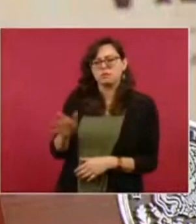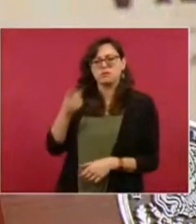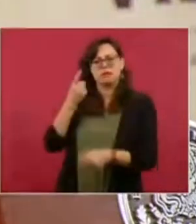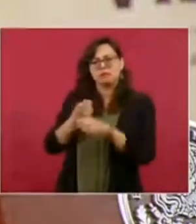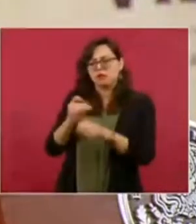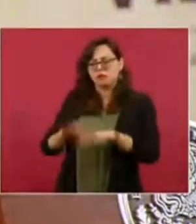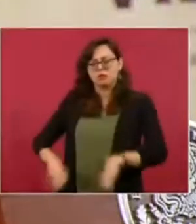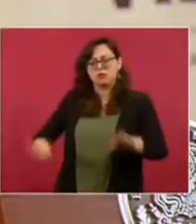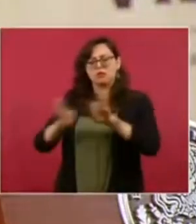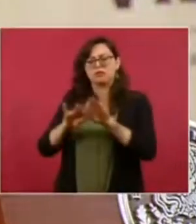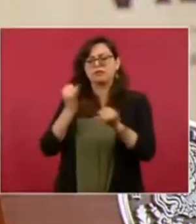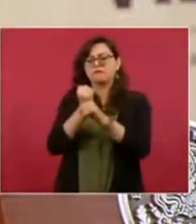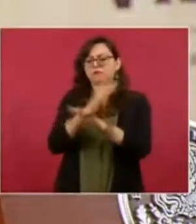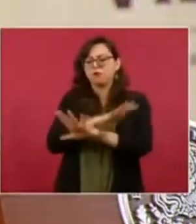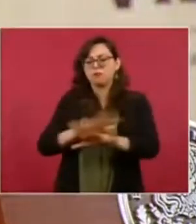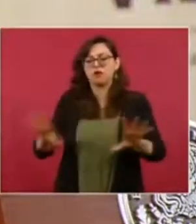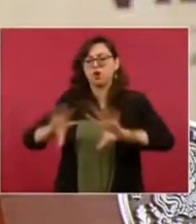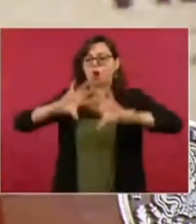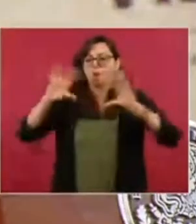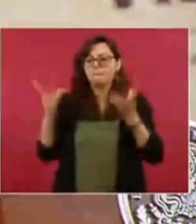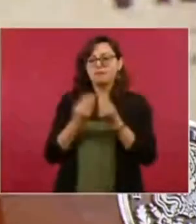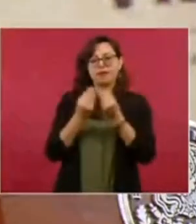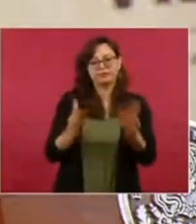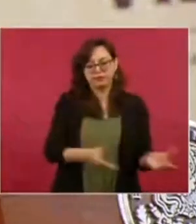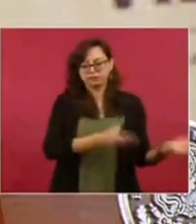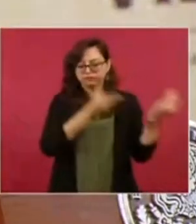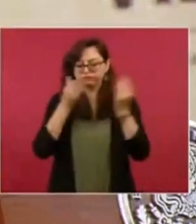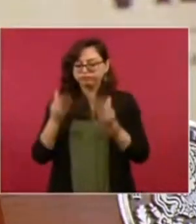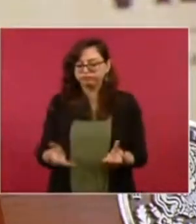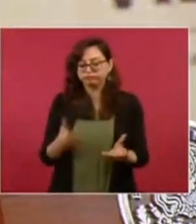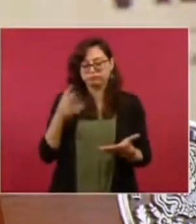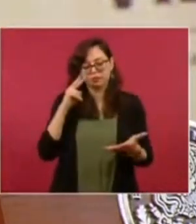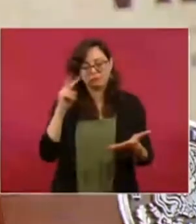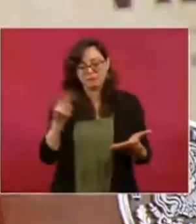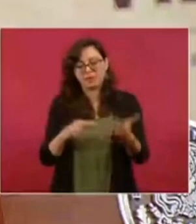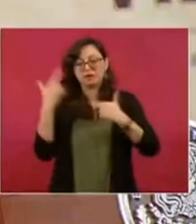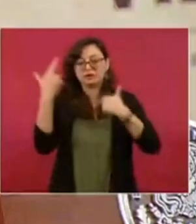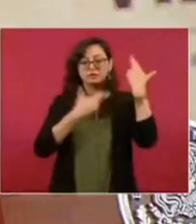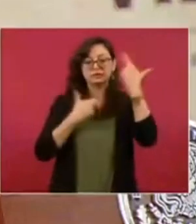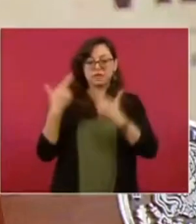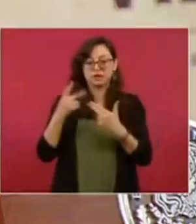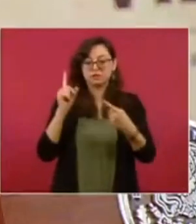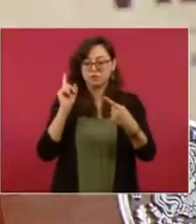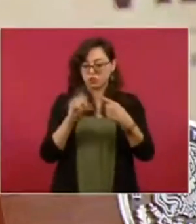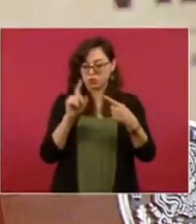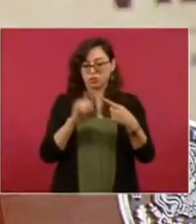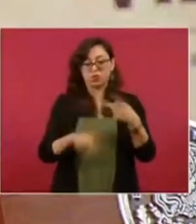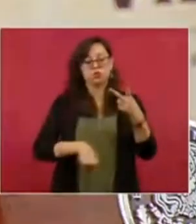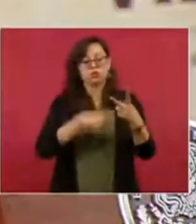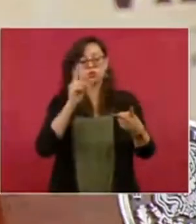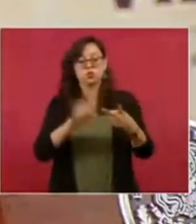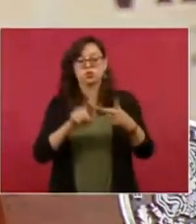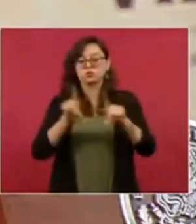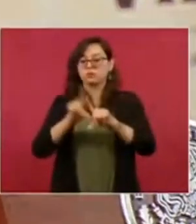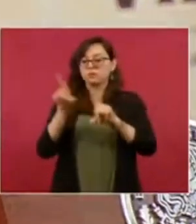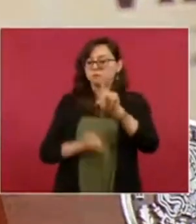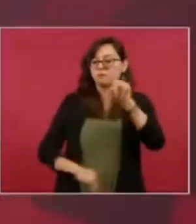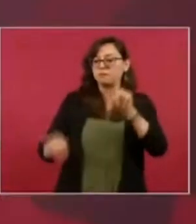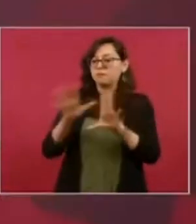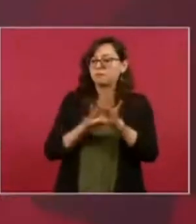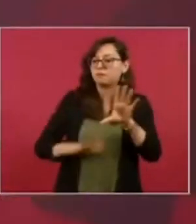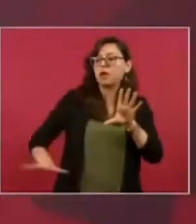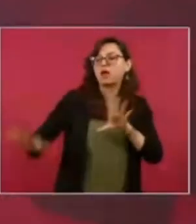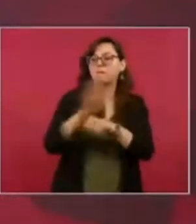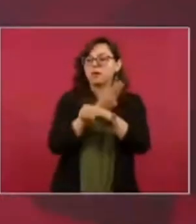Pues bueno determinan que deben ser descongeladas las cuentas de la esposa de Genaro García Luna y por ello el presidente